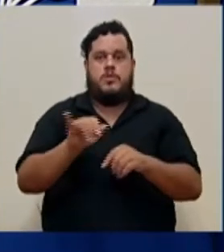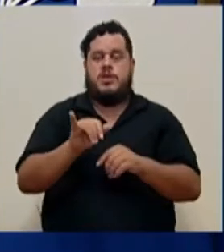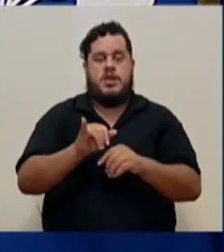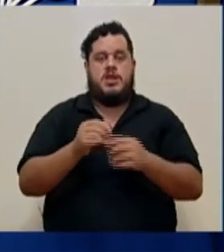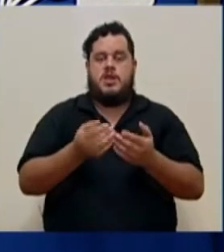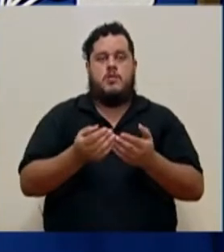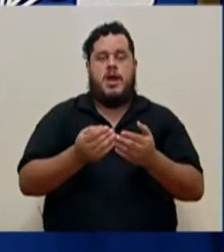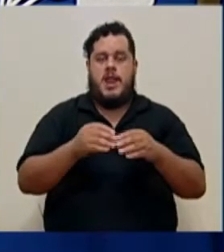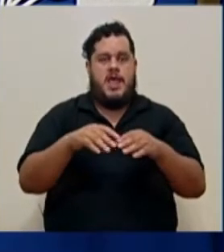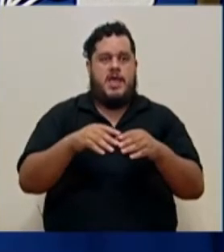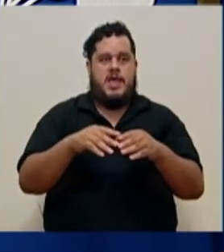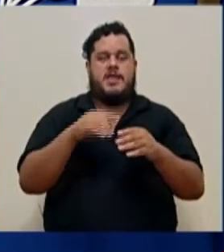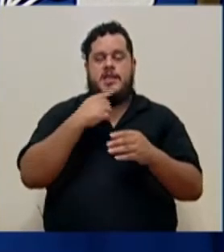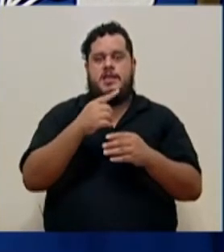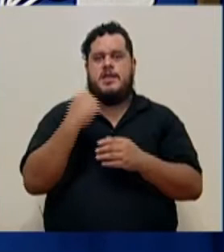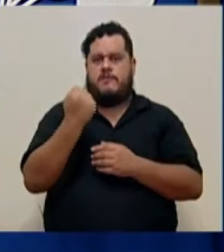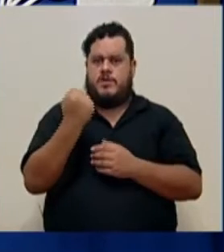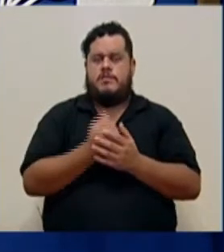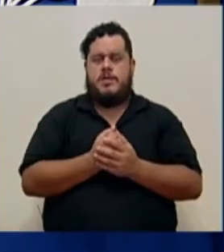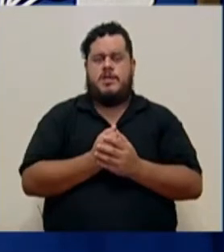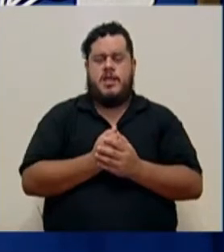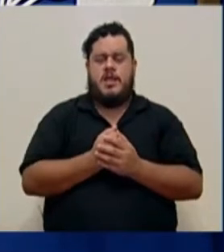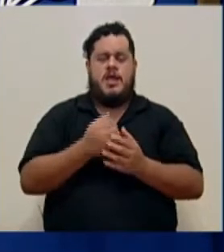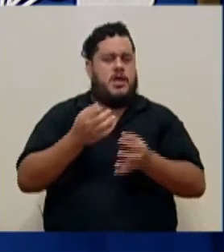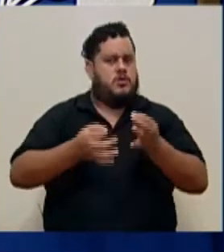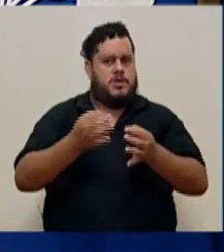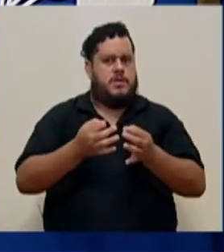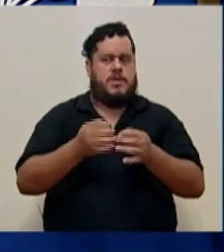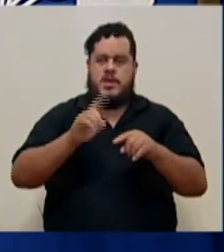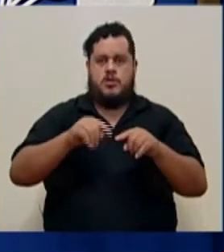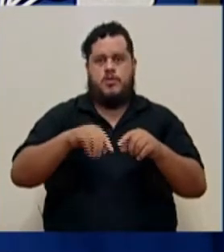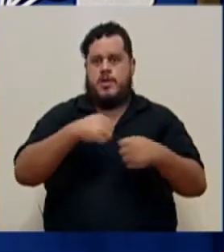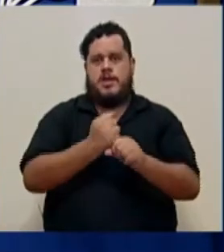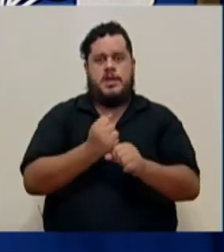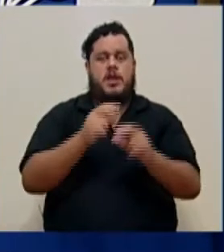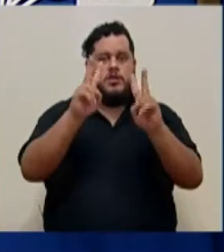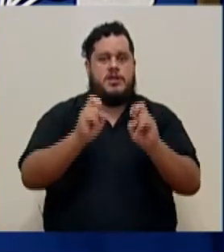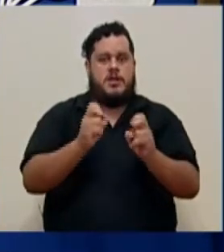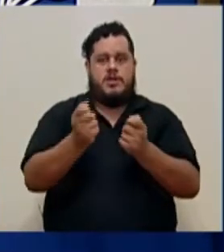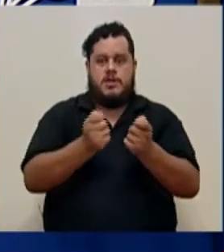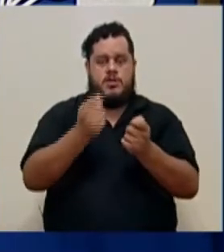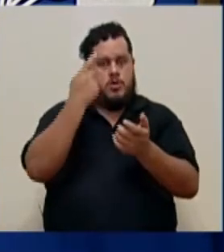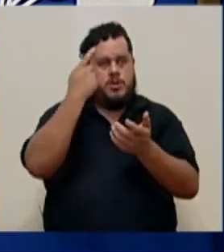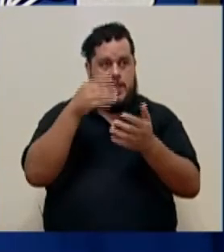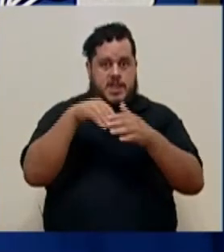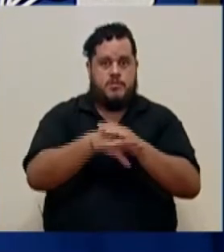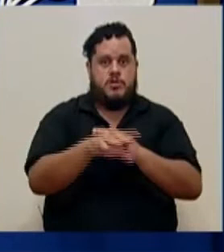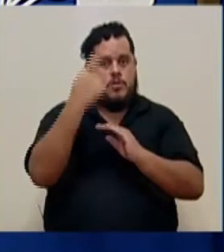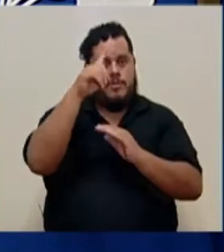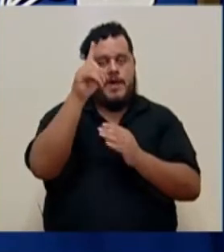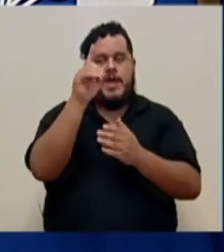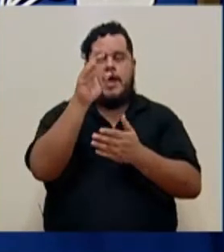interrumpir y ya incidir tan fuertemente en justamente en que, por ejemplo, no se puedan hacer los exámenes de admisión para los centros